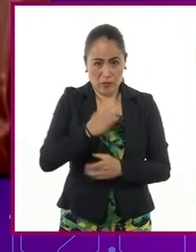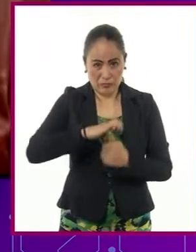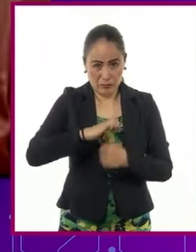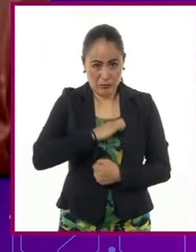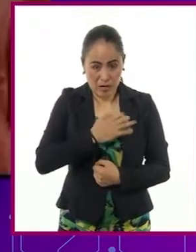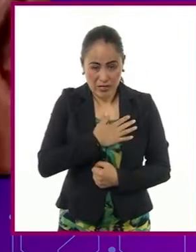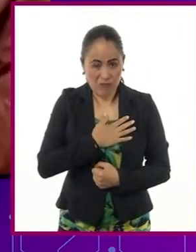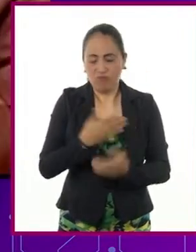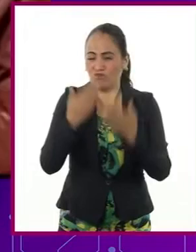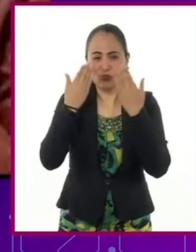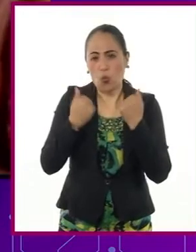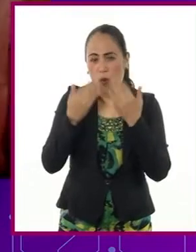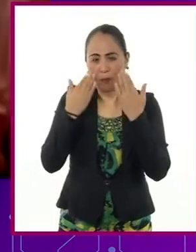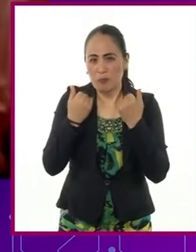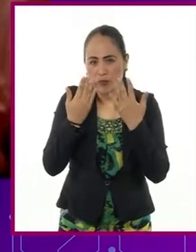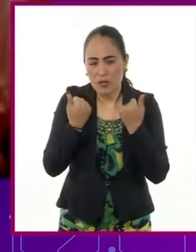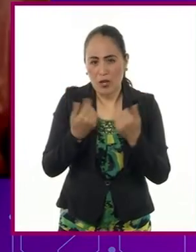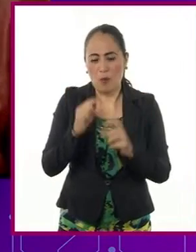una